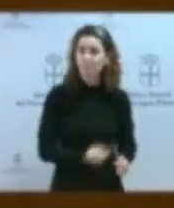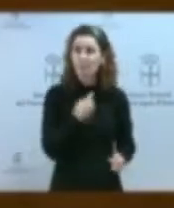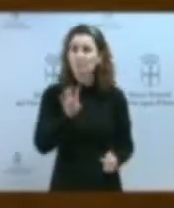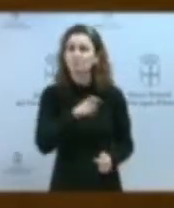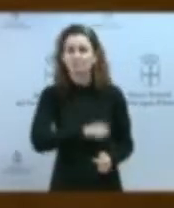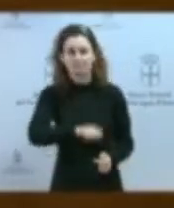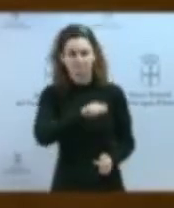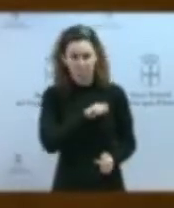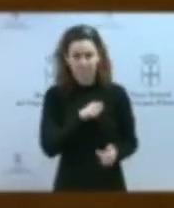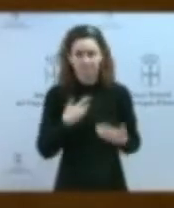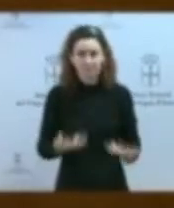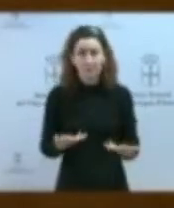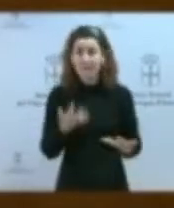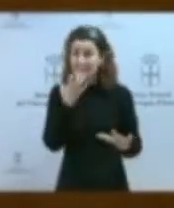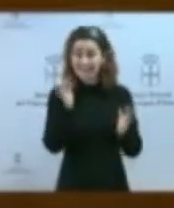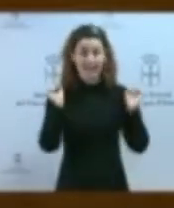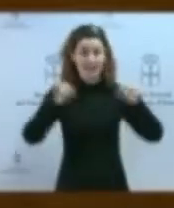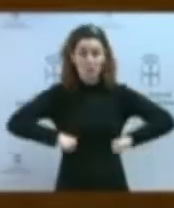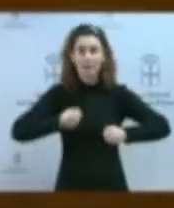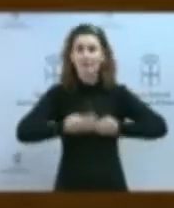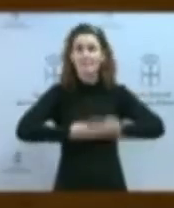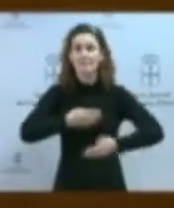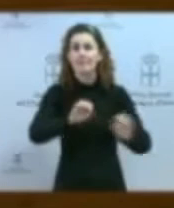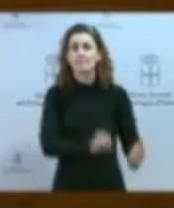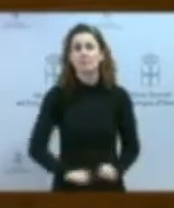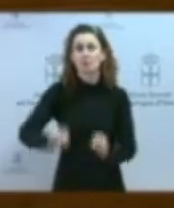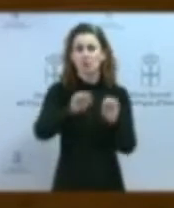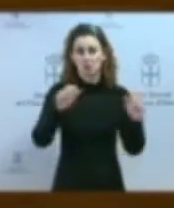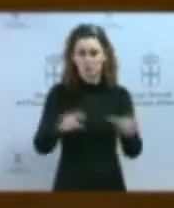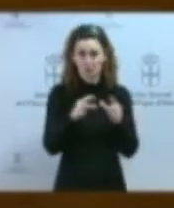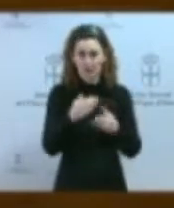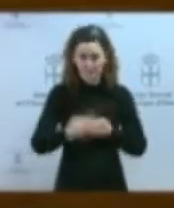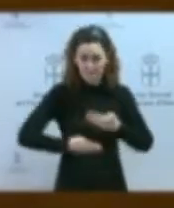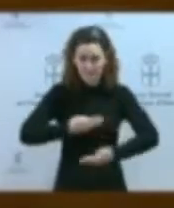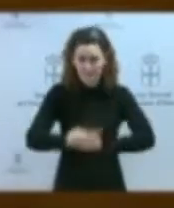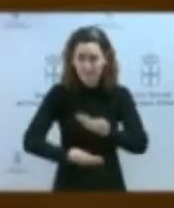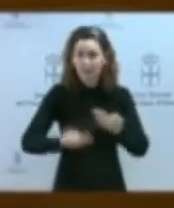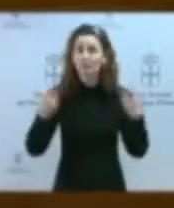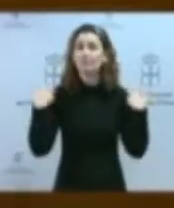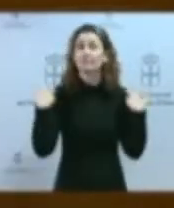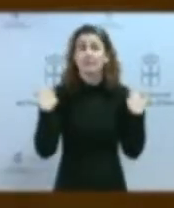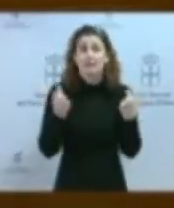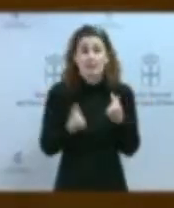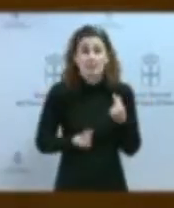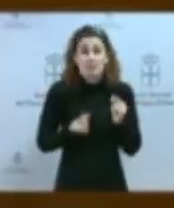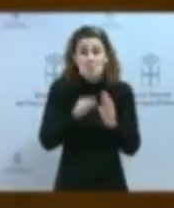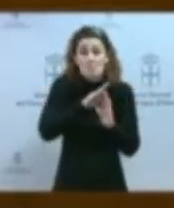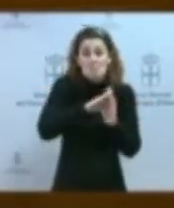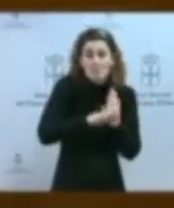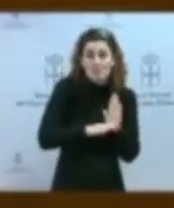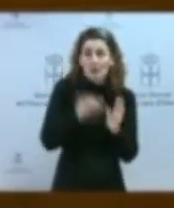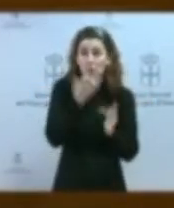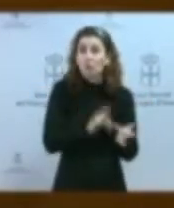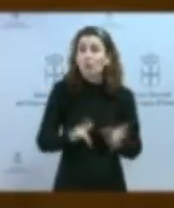avanza en protección social, que avanza en poner una fiscalidad progresiva que haga que ante una crisis económica donde hay desigualdades, esas desigualdades